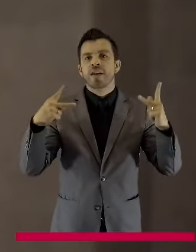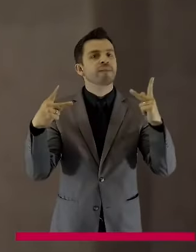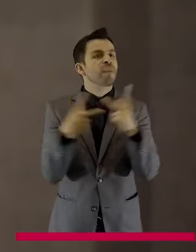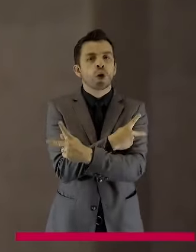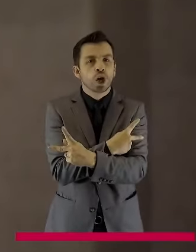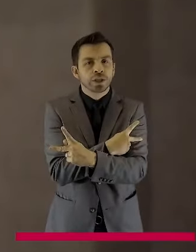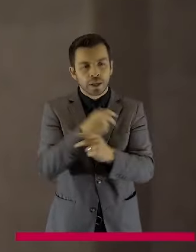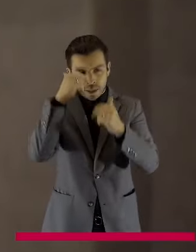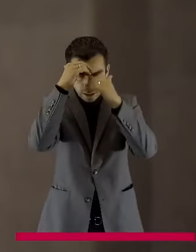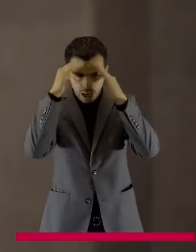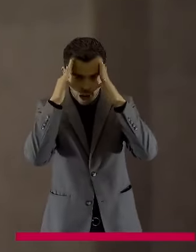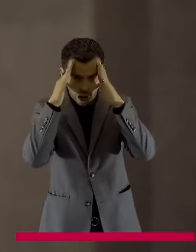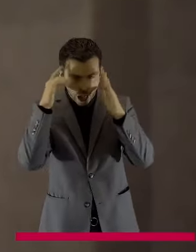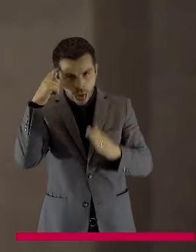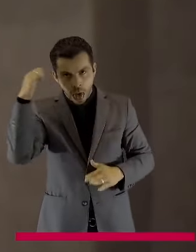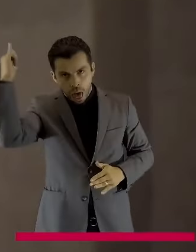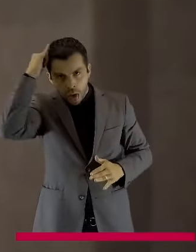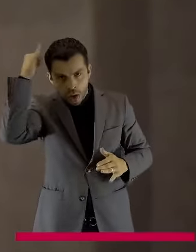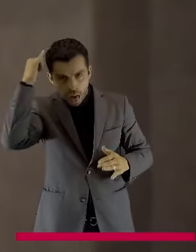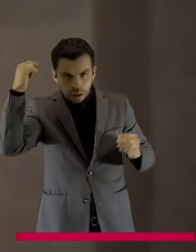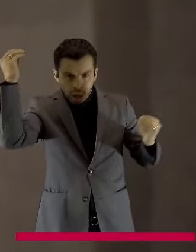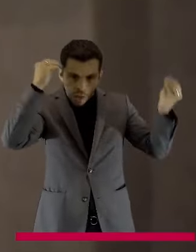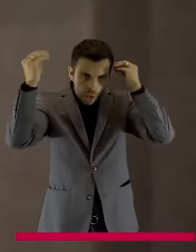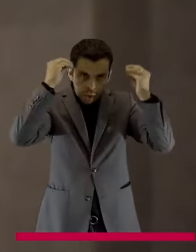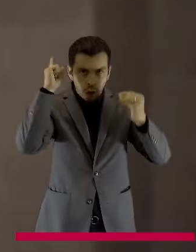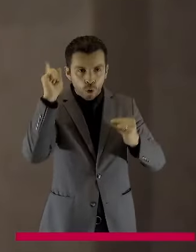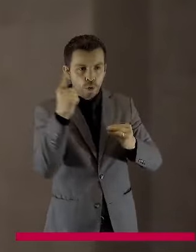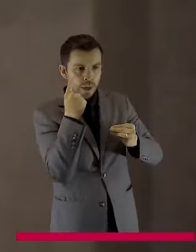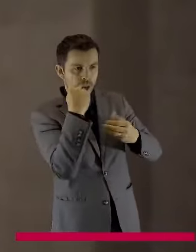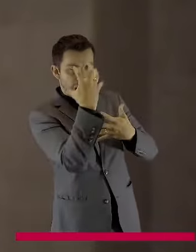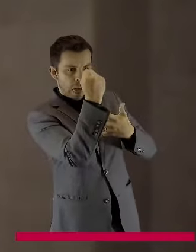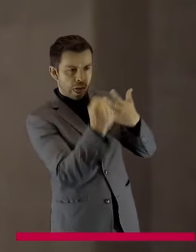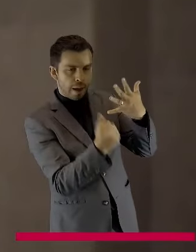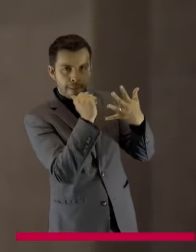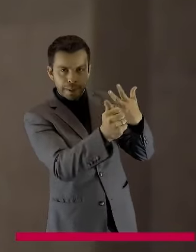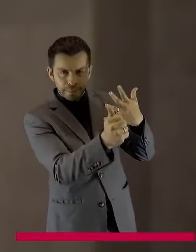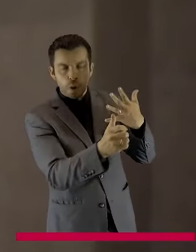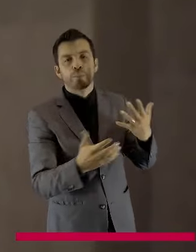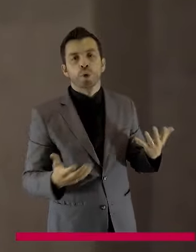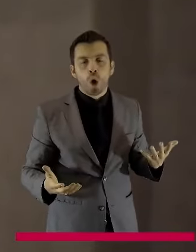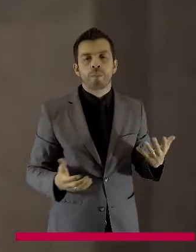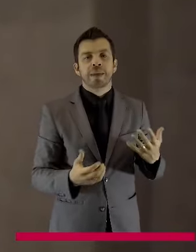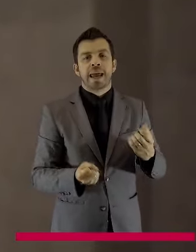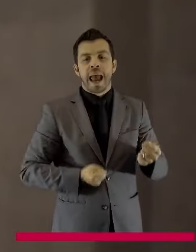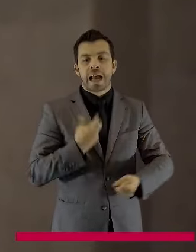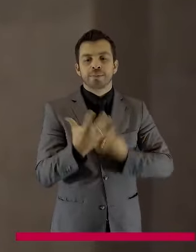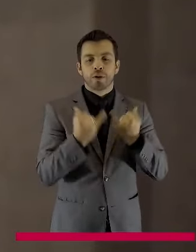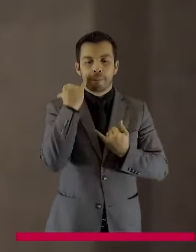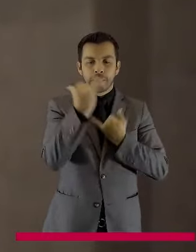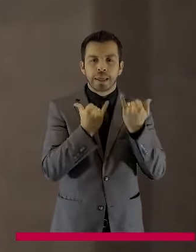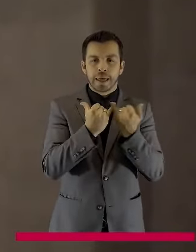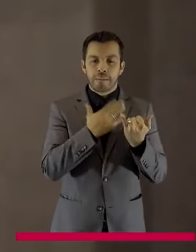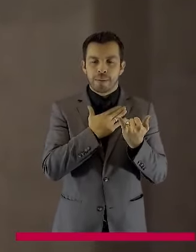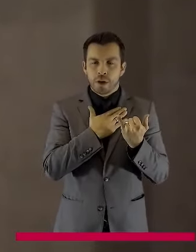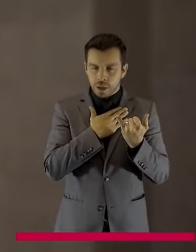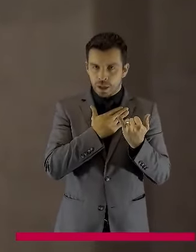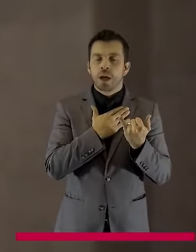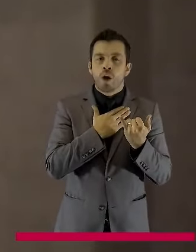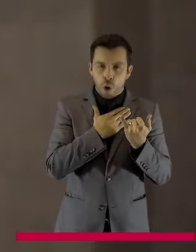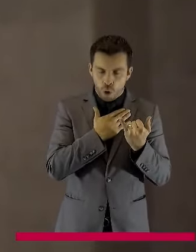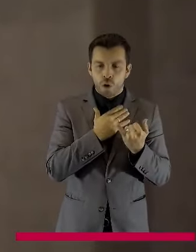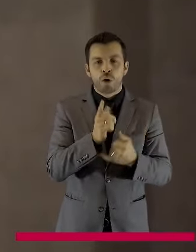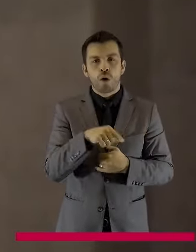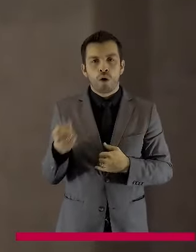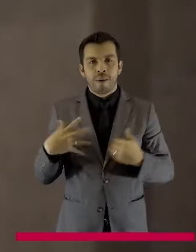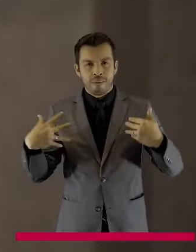por prejuicios motivados por orientación sexual, expresiones de identidad de género de